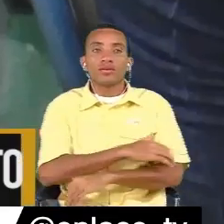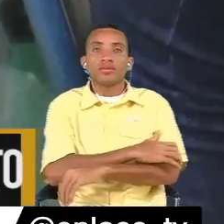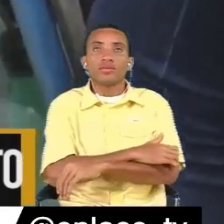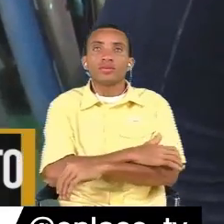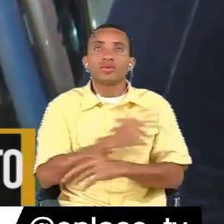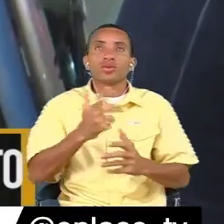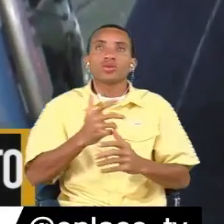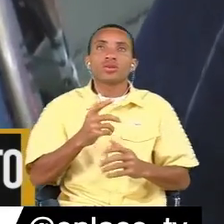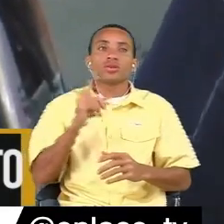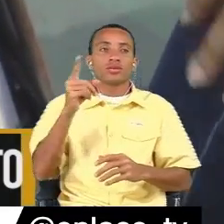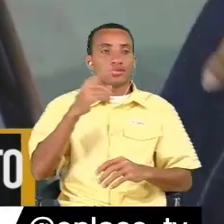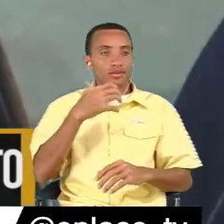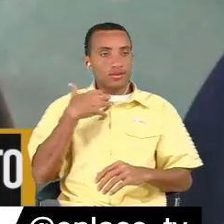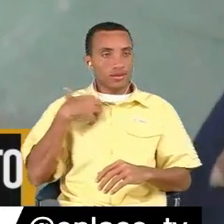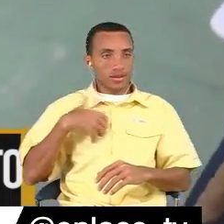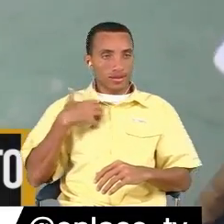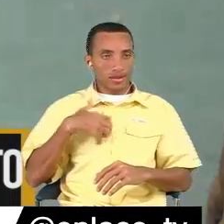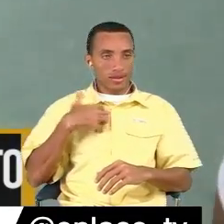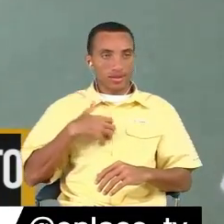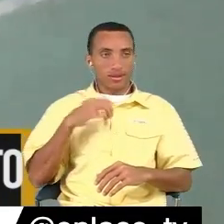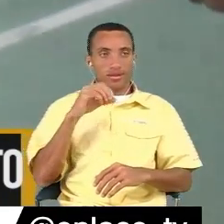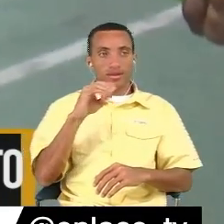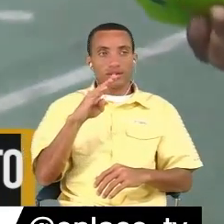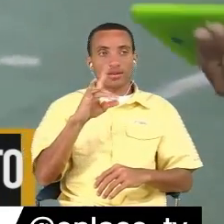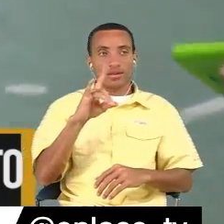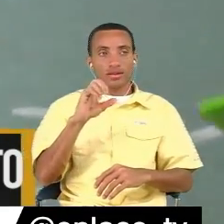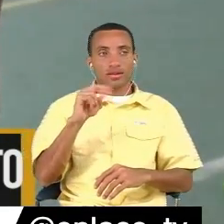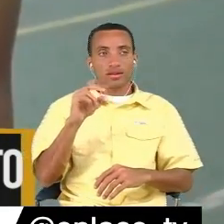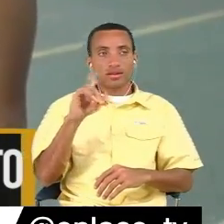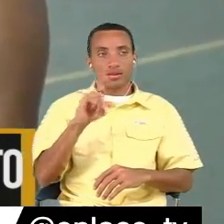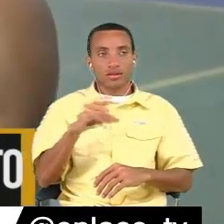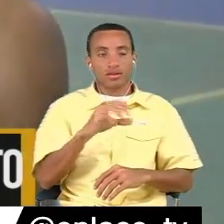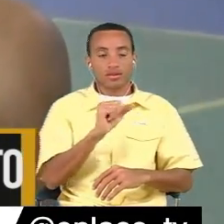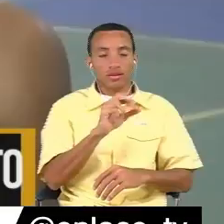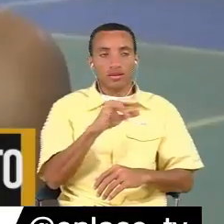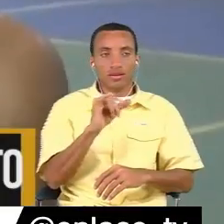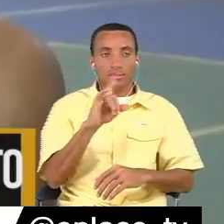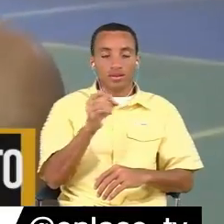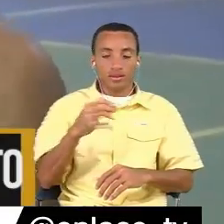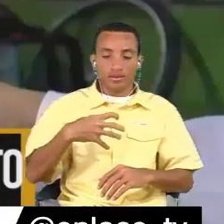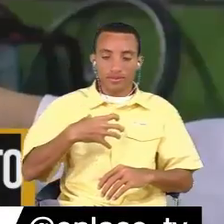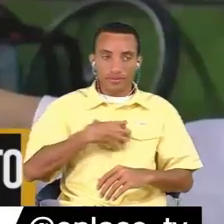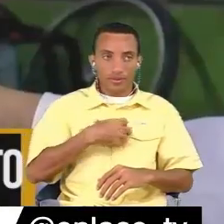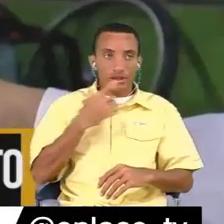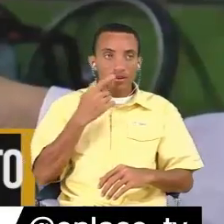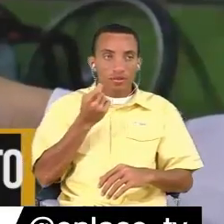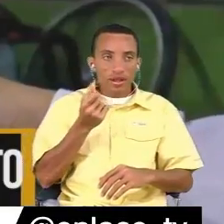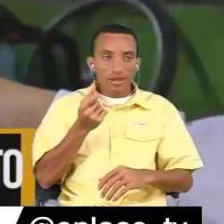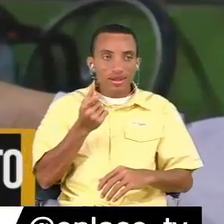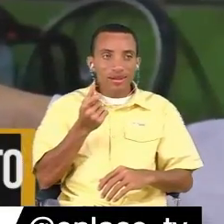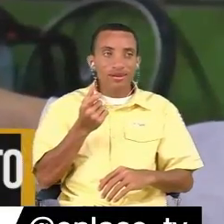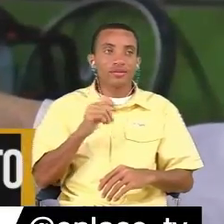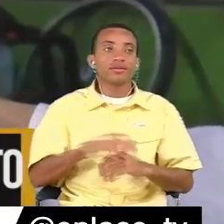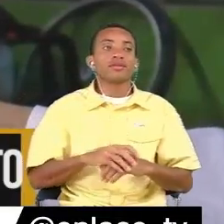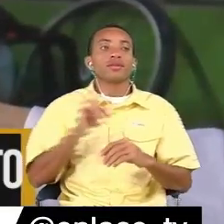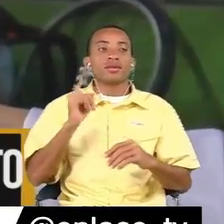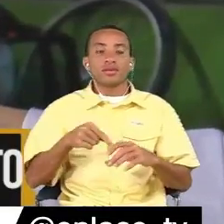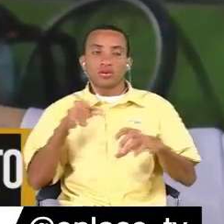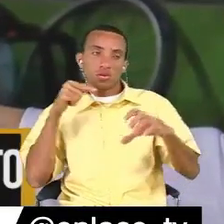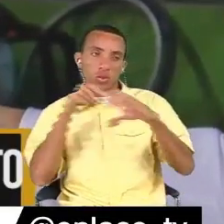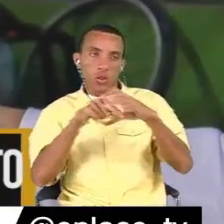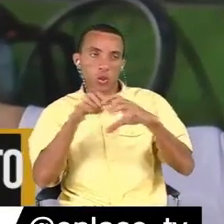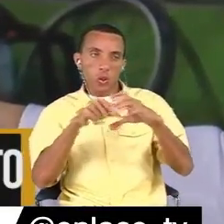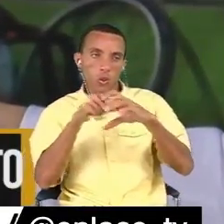en 2013, quedamos de segundo, medalla de plata, y quedé de goleador allá en Buenos Aires.